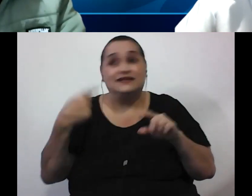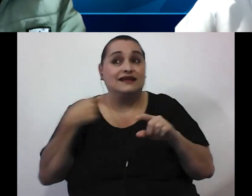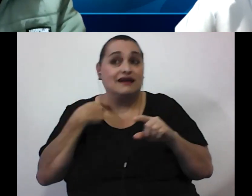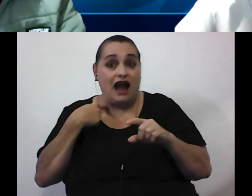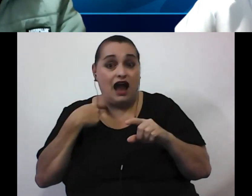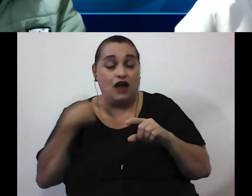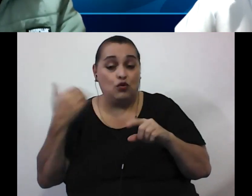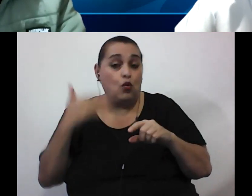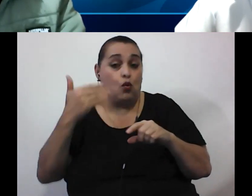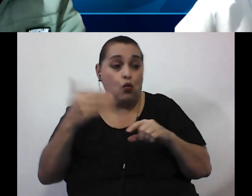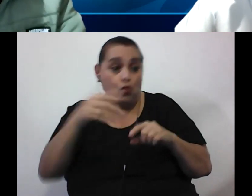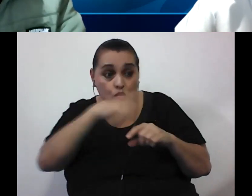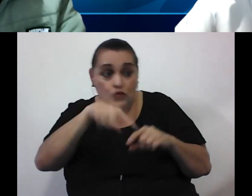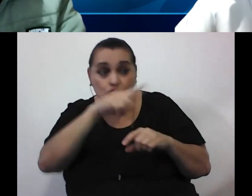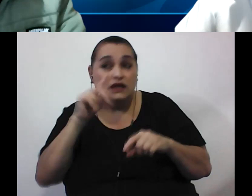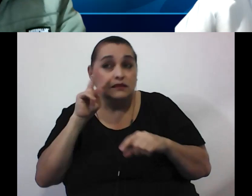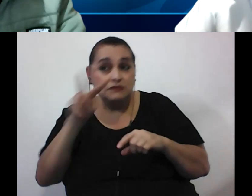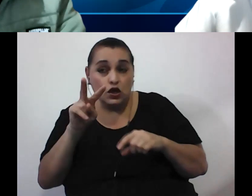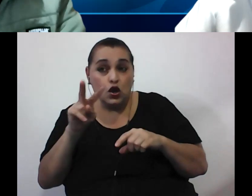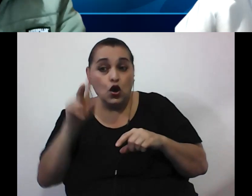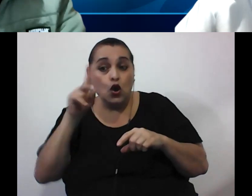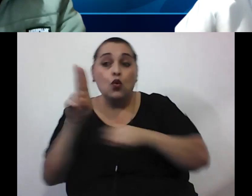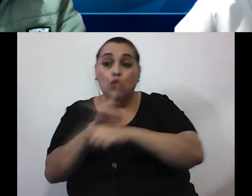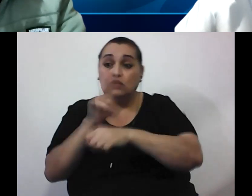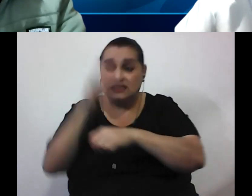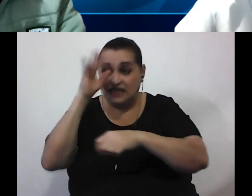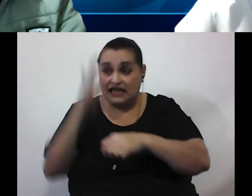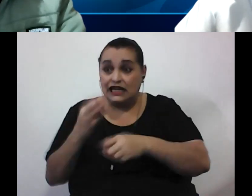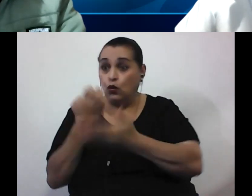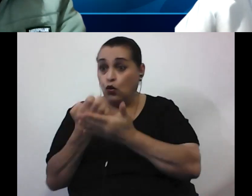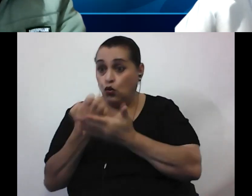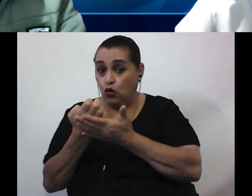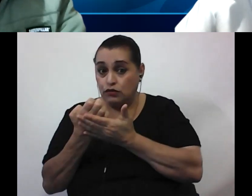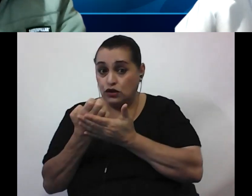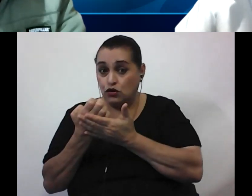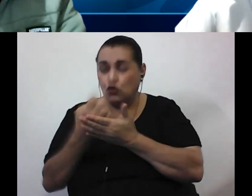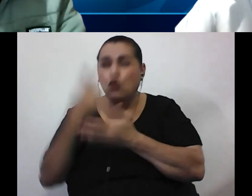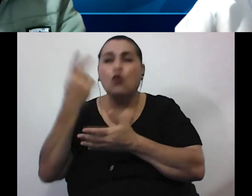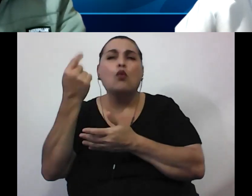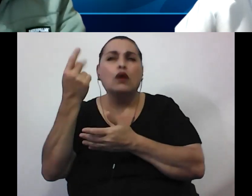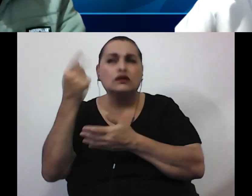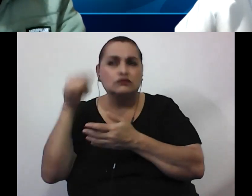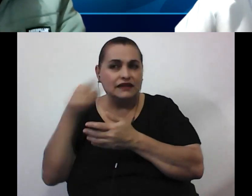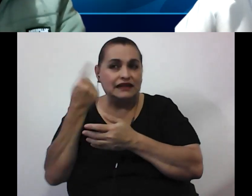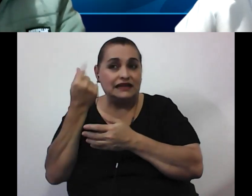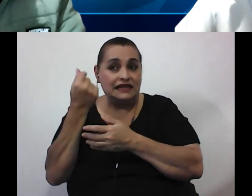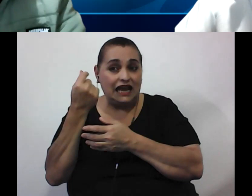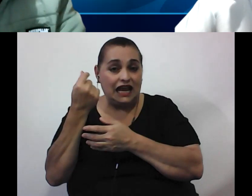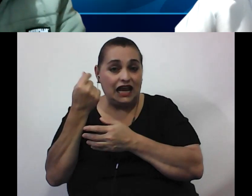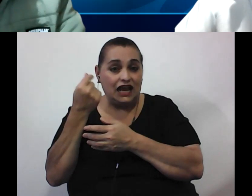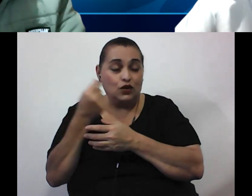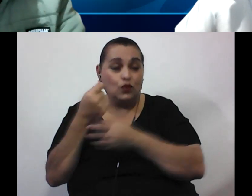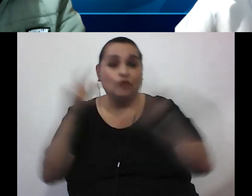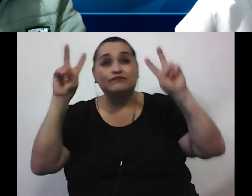usted utiliza un criterio económico que es cuánto es esa cantidad de dinero entre el número de estudiantes que se va a